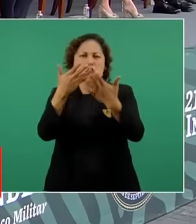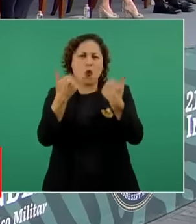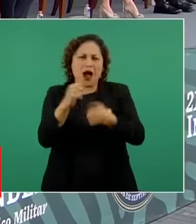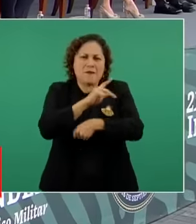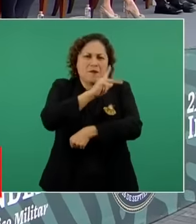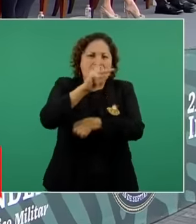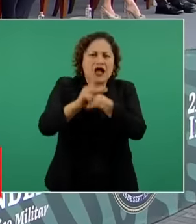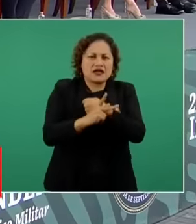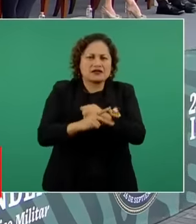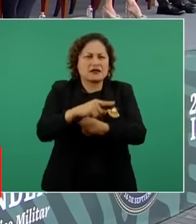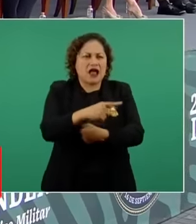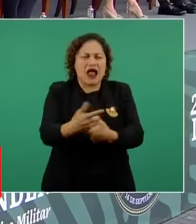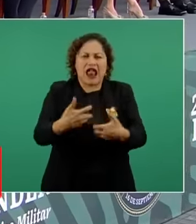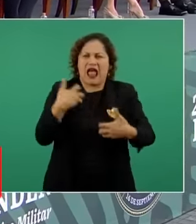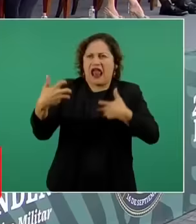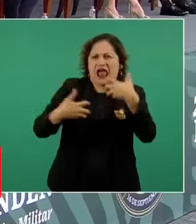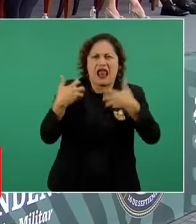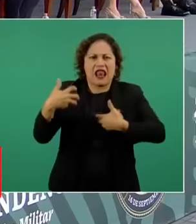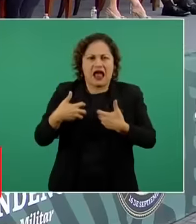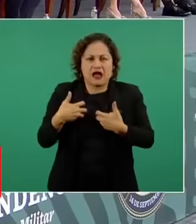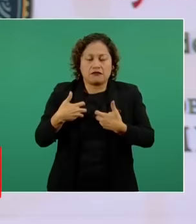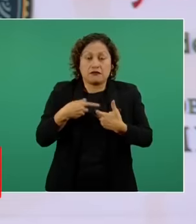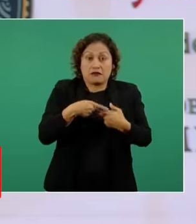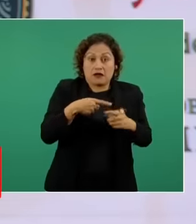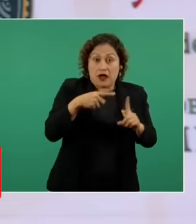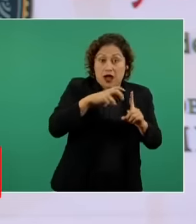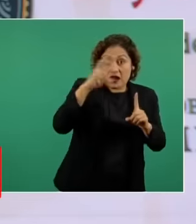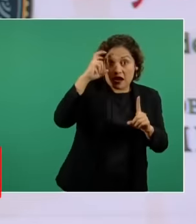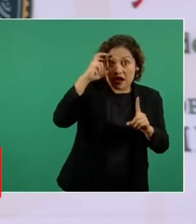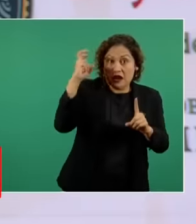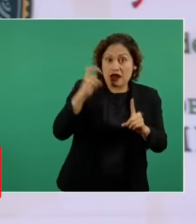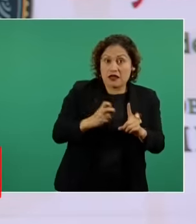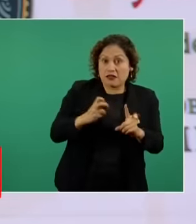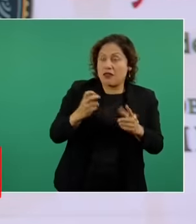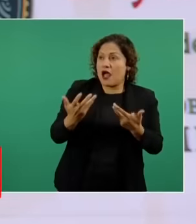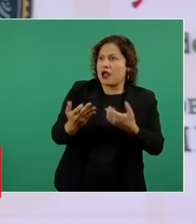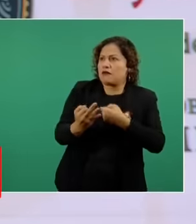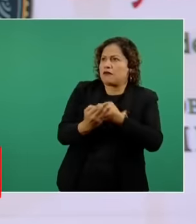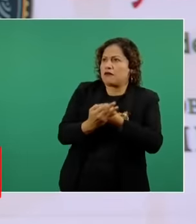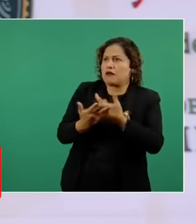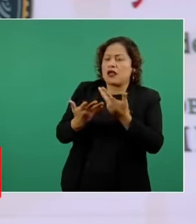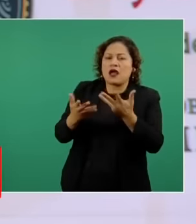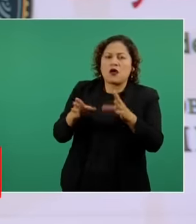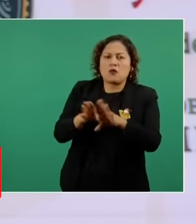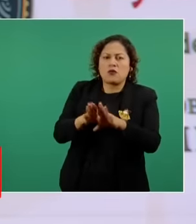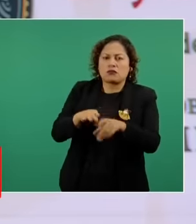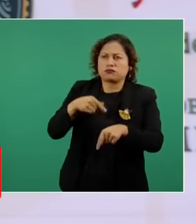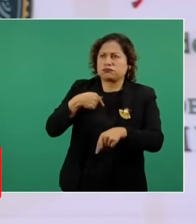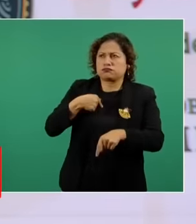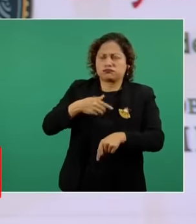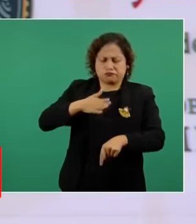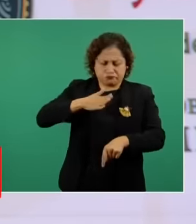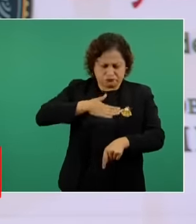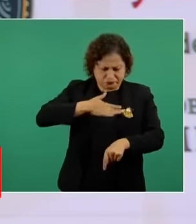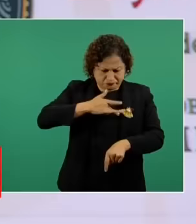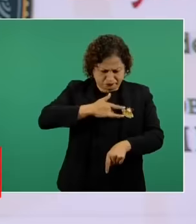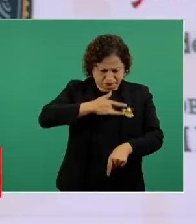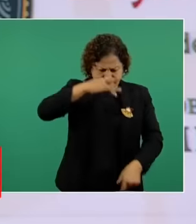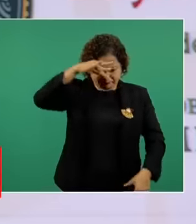Él se defendía respondiendo que actuaba con apego a su conciencia,